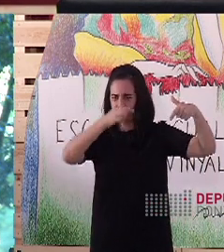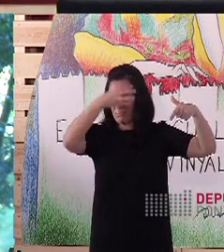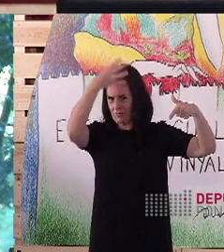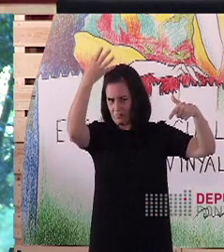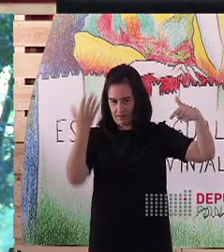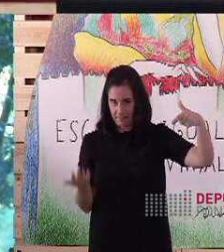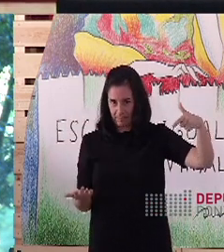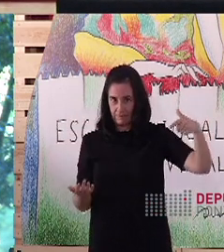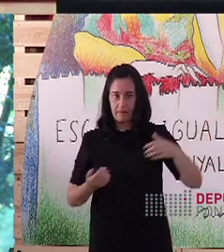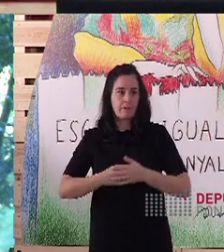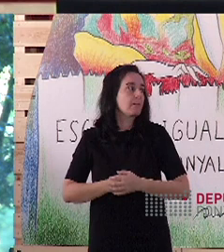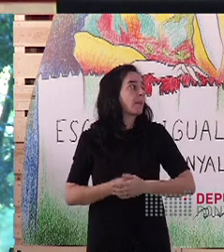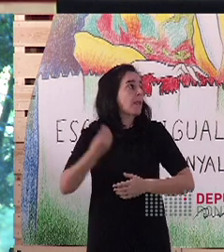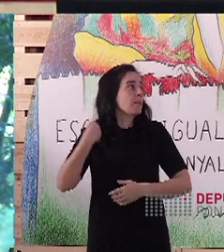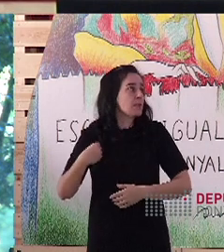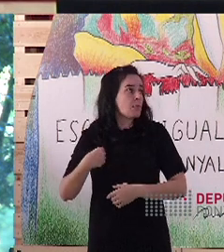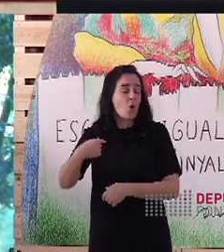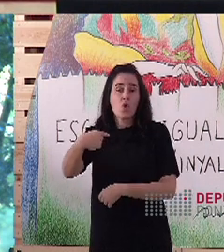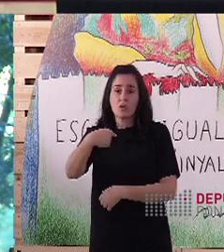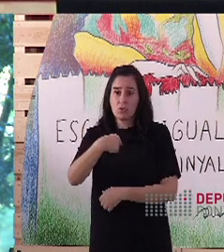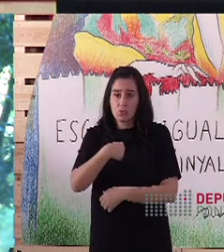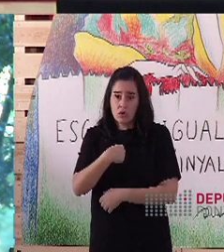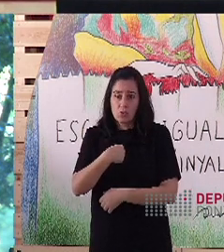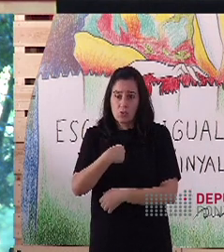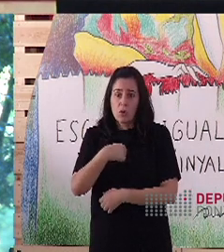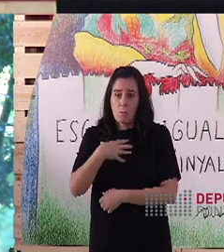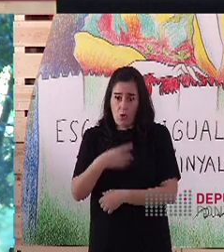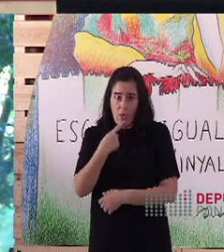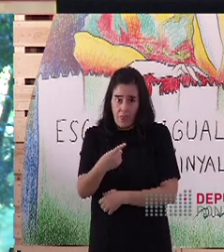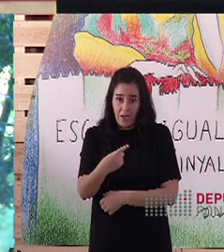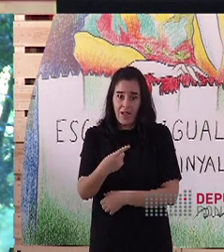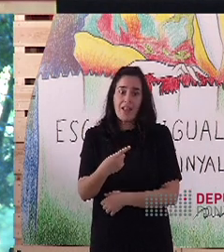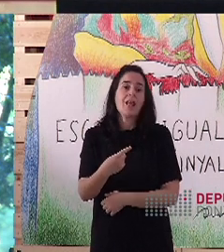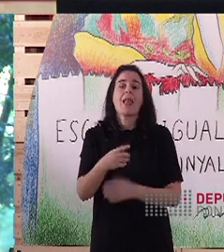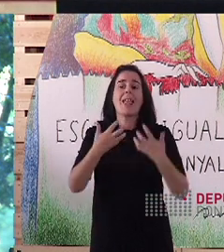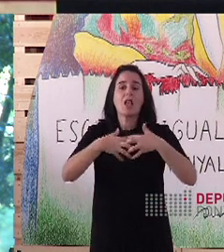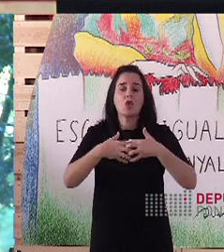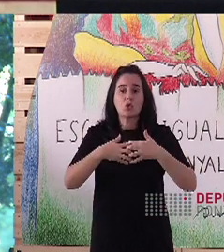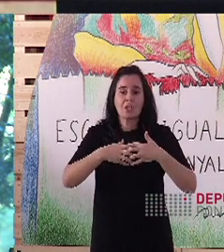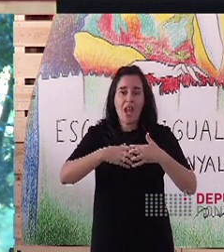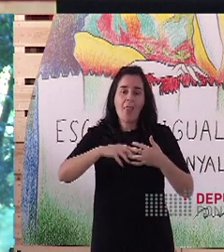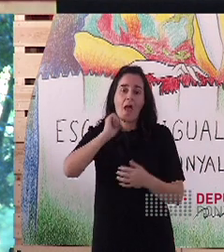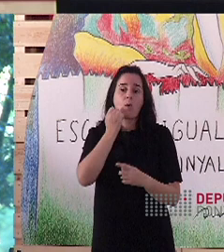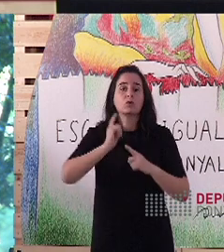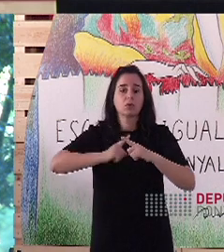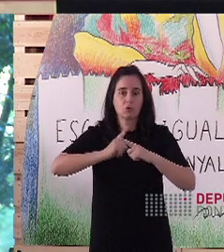Me atrevo a deciros que la industria de la explotación sexual ha significado